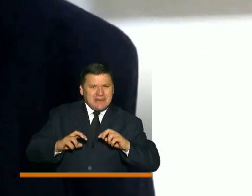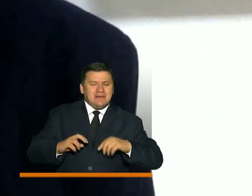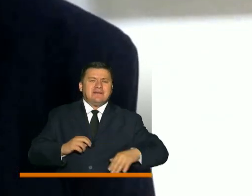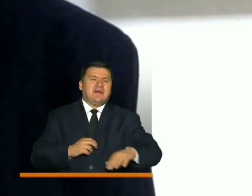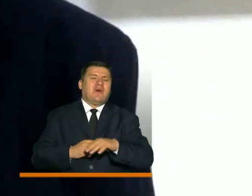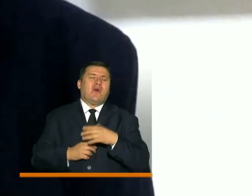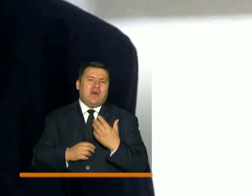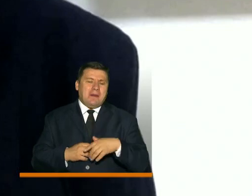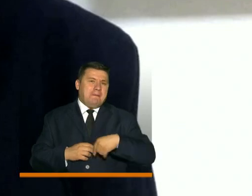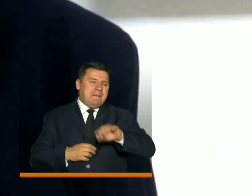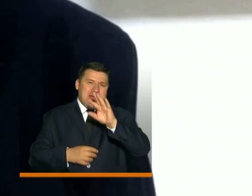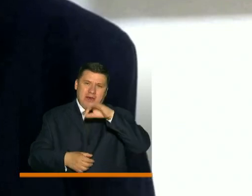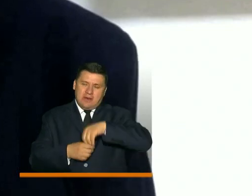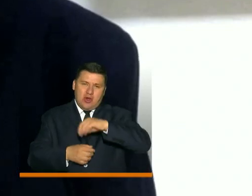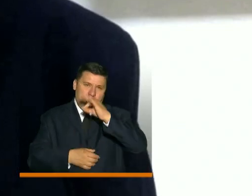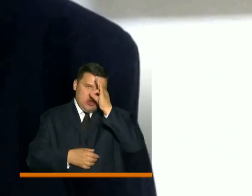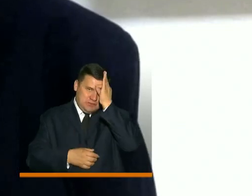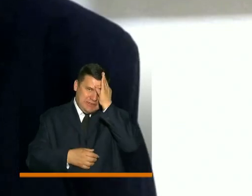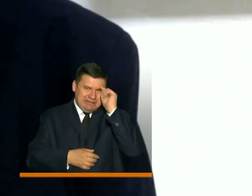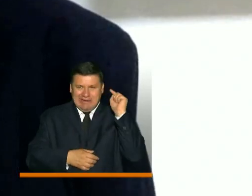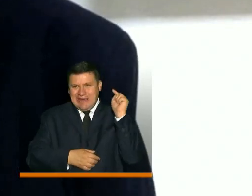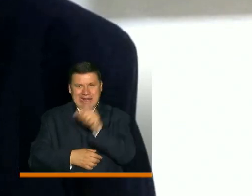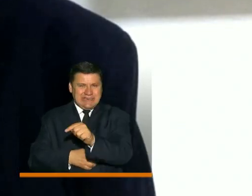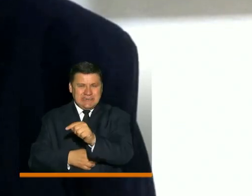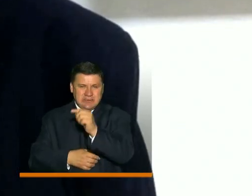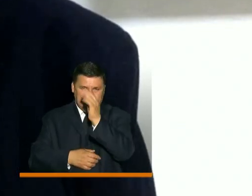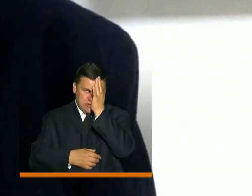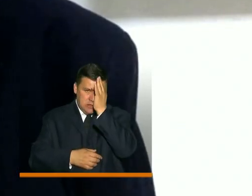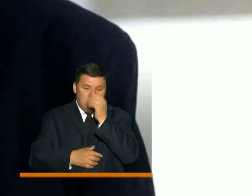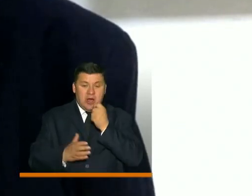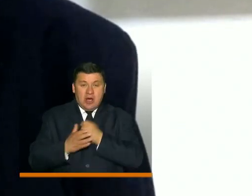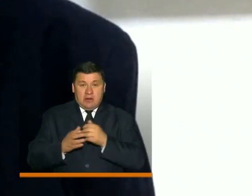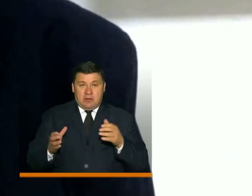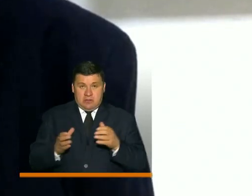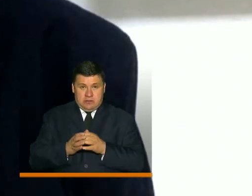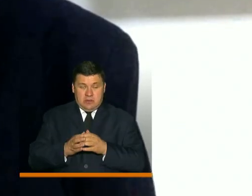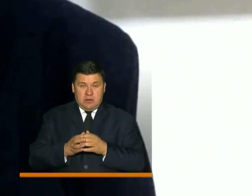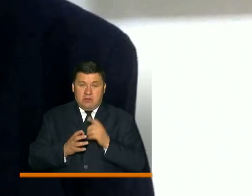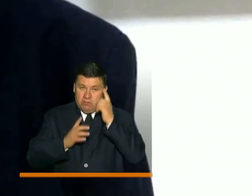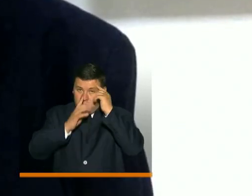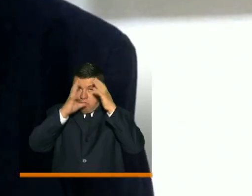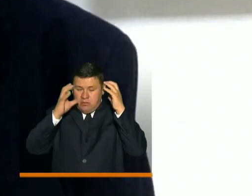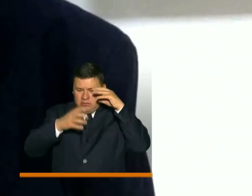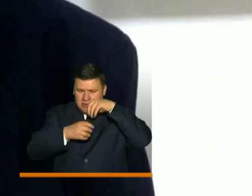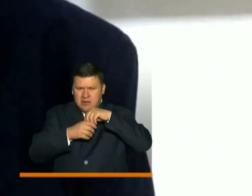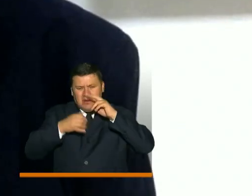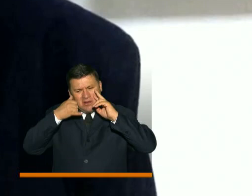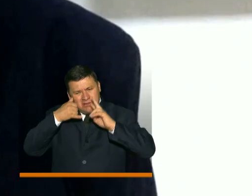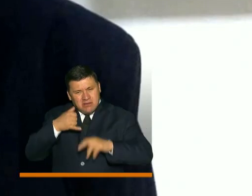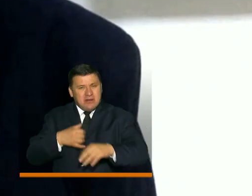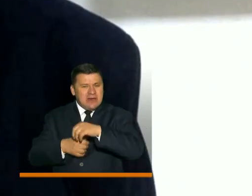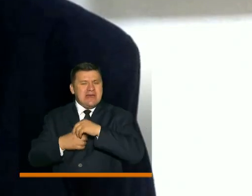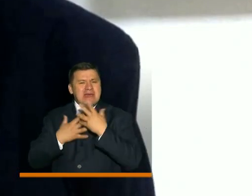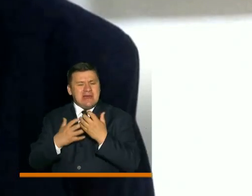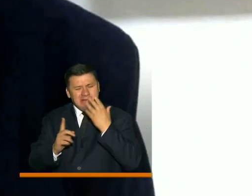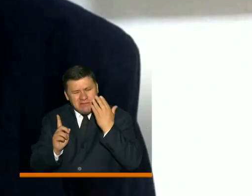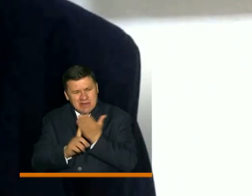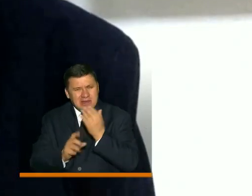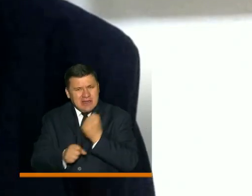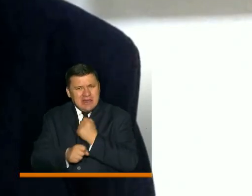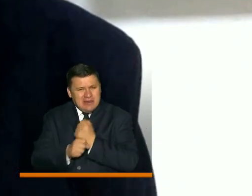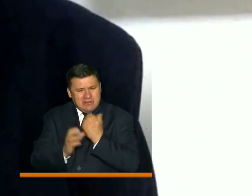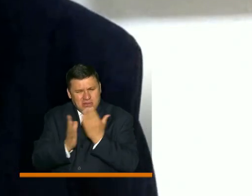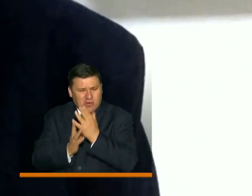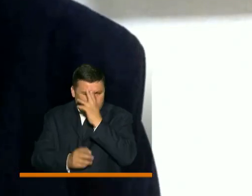básicamente son hospitalizados. La Asociación Colombiana de Neumología y las sociedades científicas que hemos